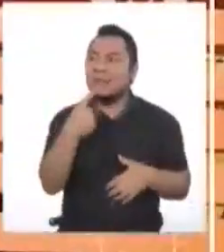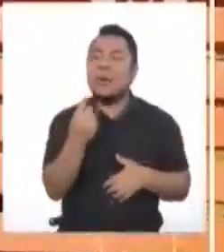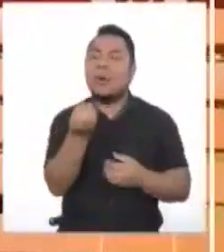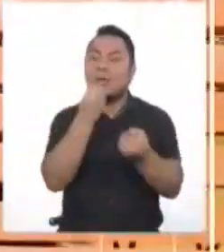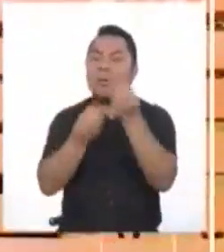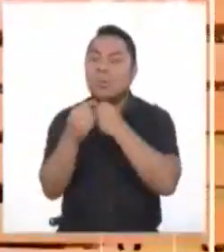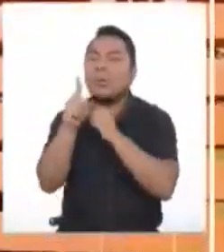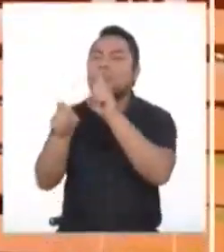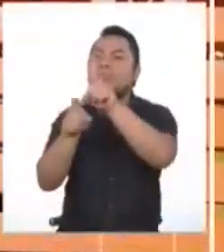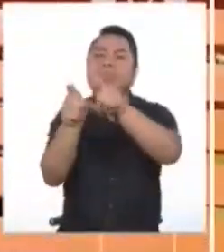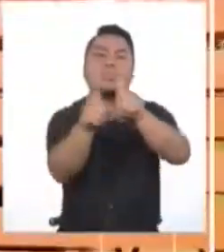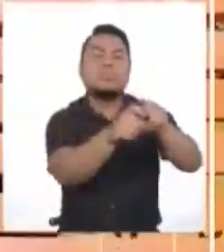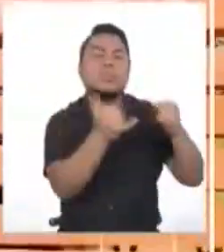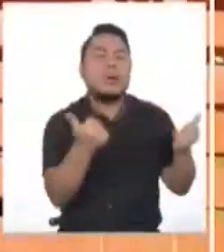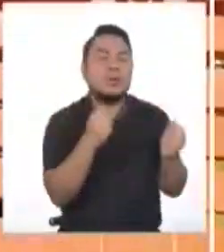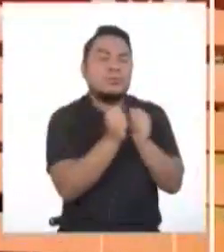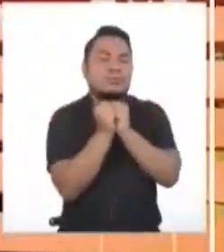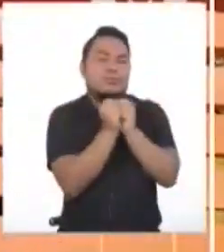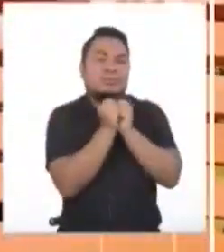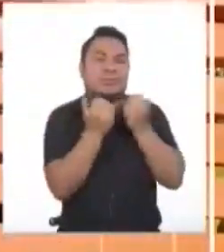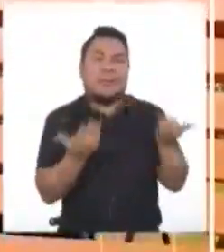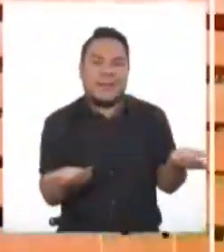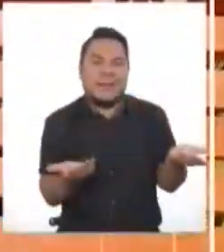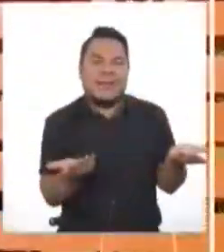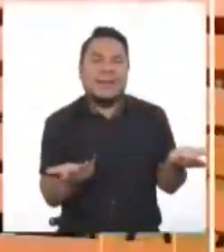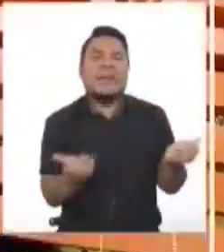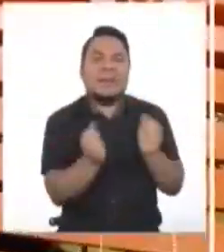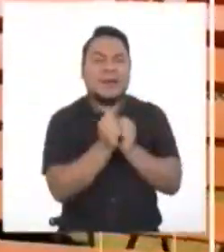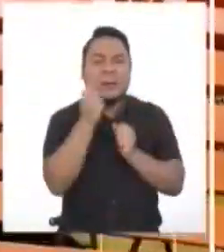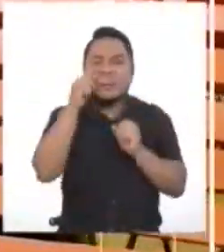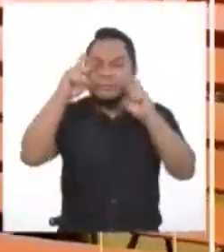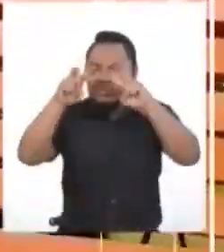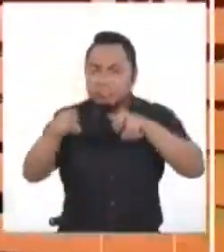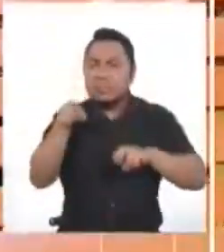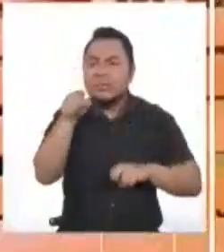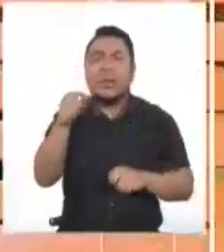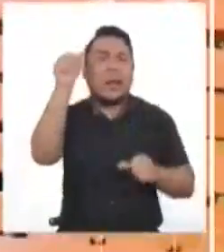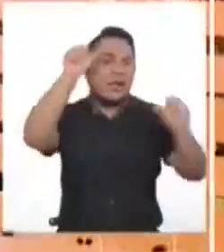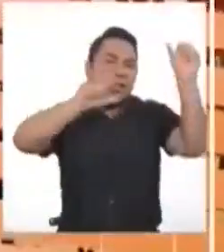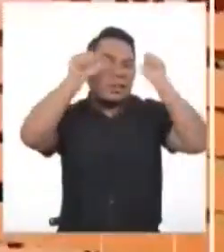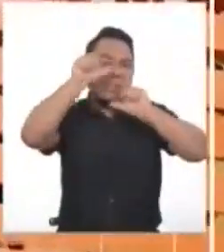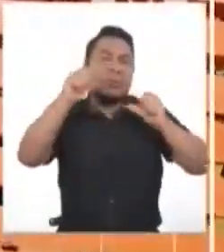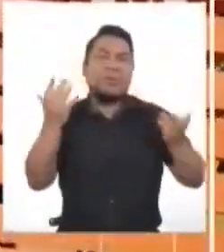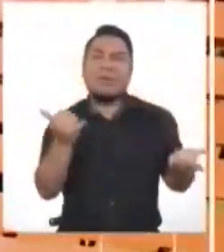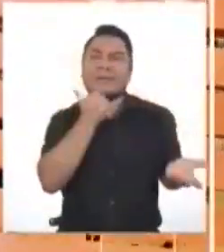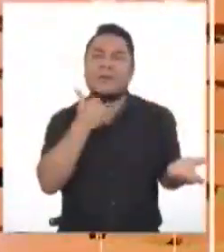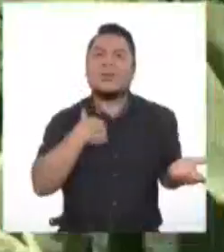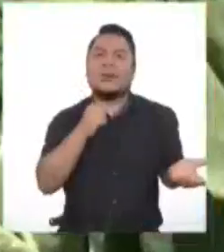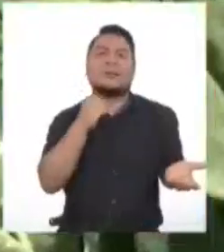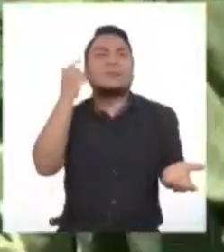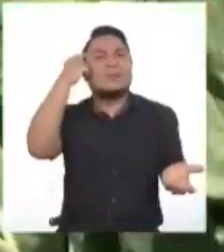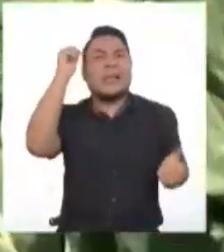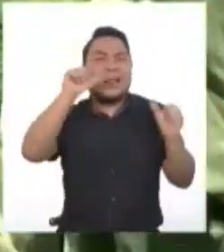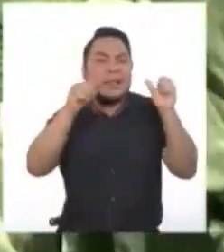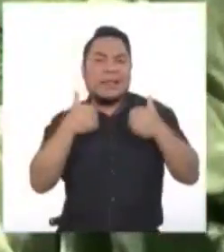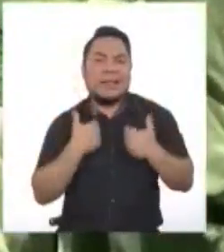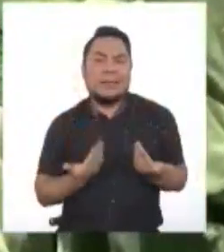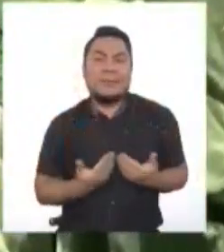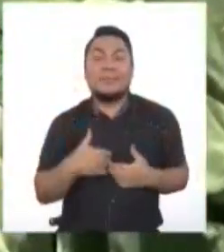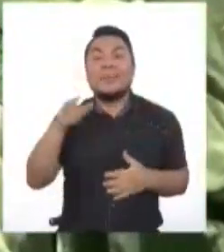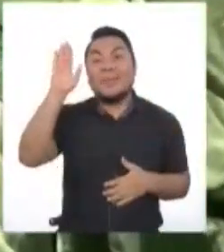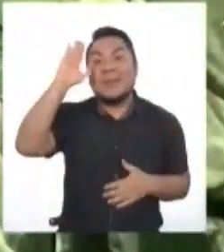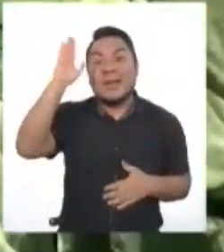encuesta. Acompáñenme a descubrir esas dudas que todavía tengo. Hola, chicas de